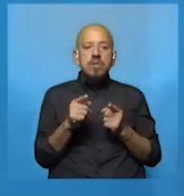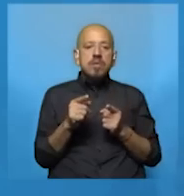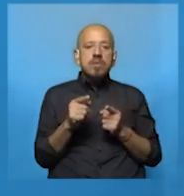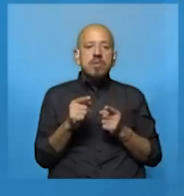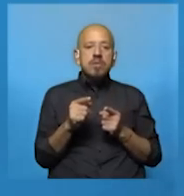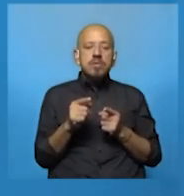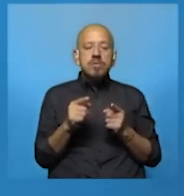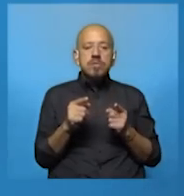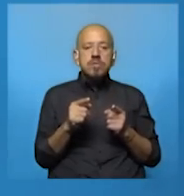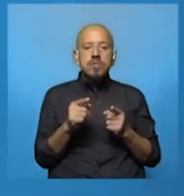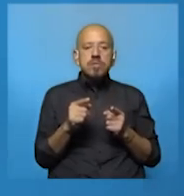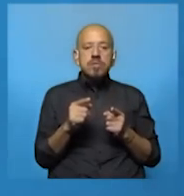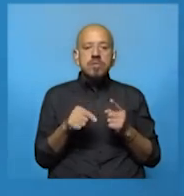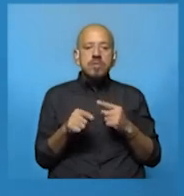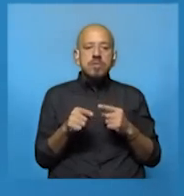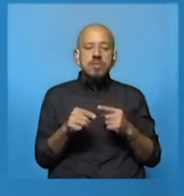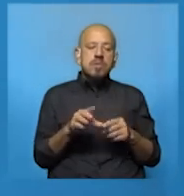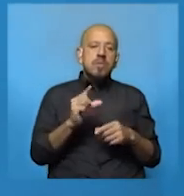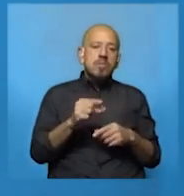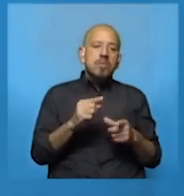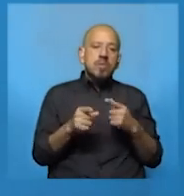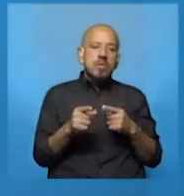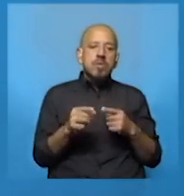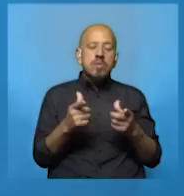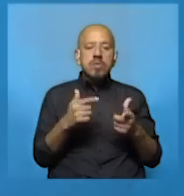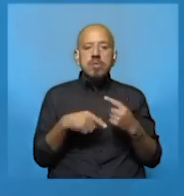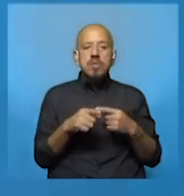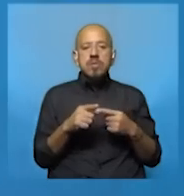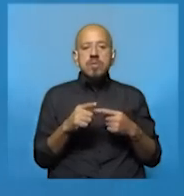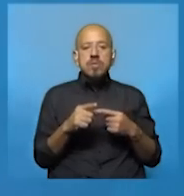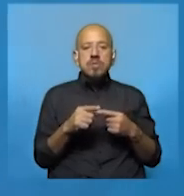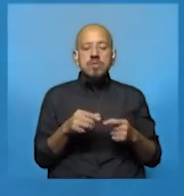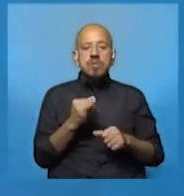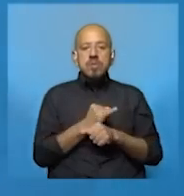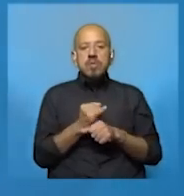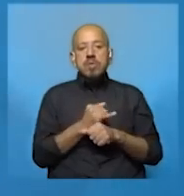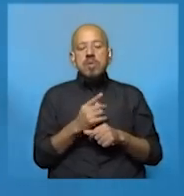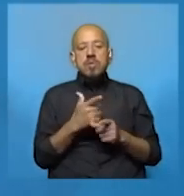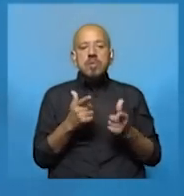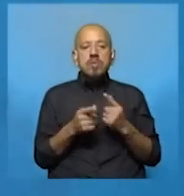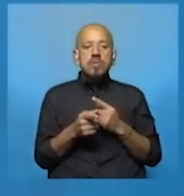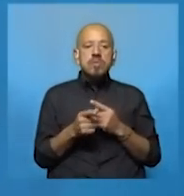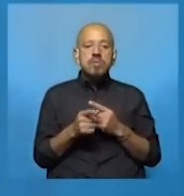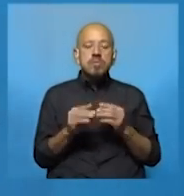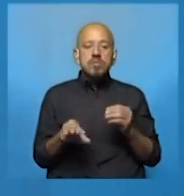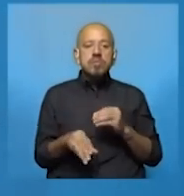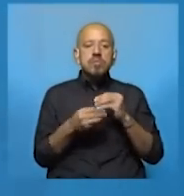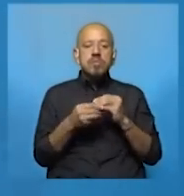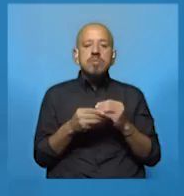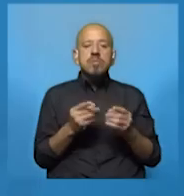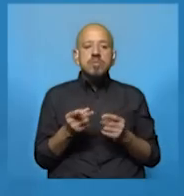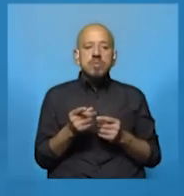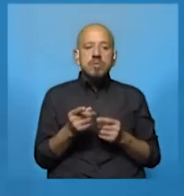jurisdicciones como las nuestras pequeñas y grandes recursos naturales y una gran industria O sea que no acumula riquezas